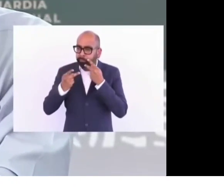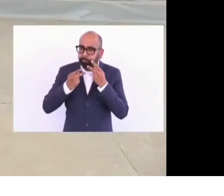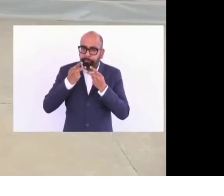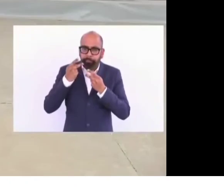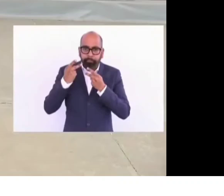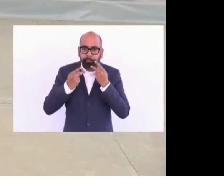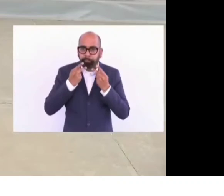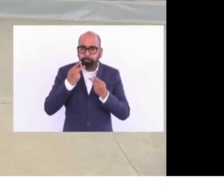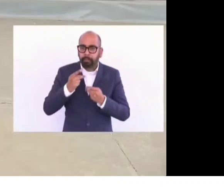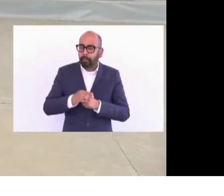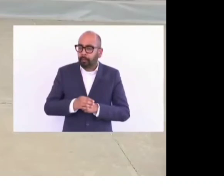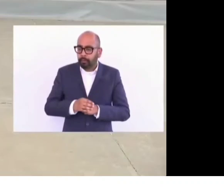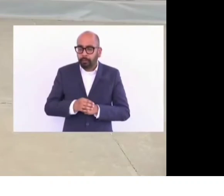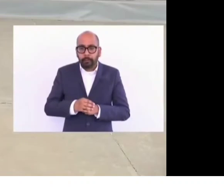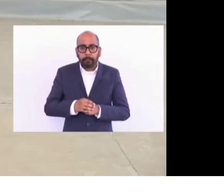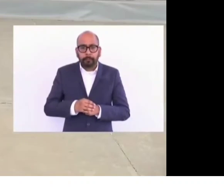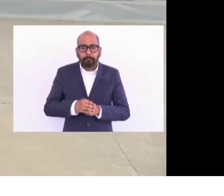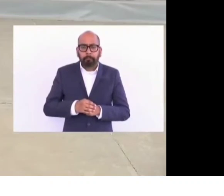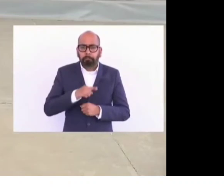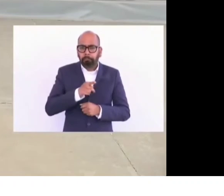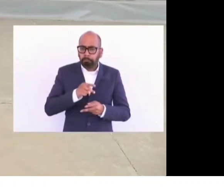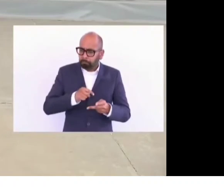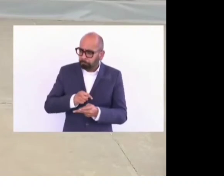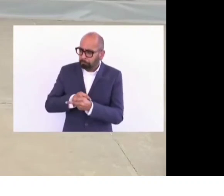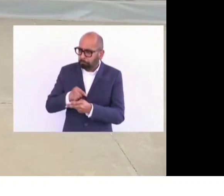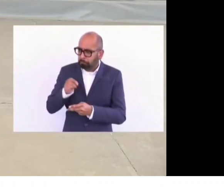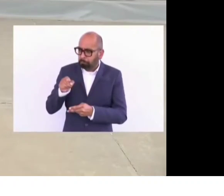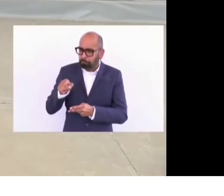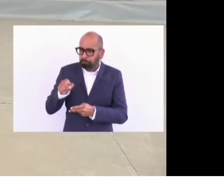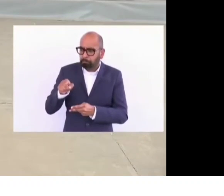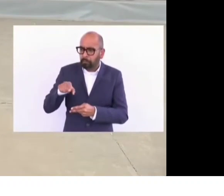licenciado, usted que es un hombre de letras, que es un hombre